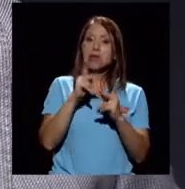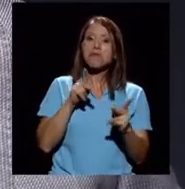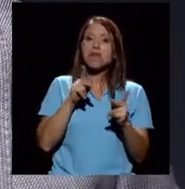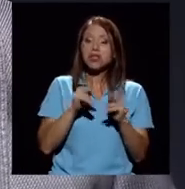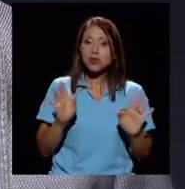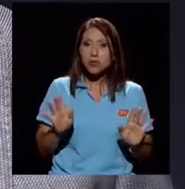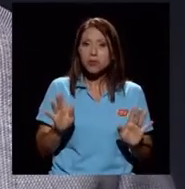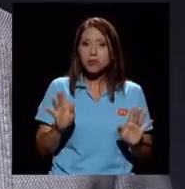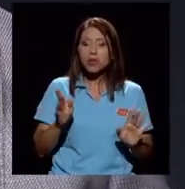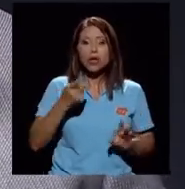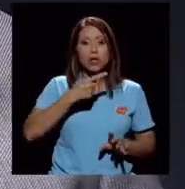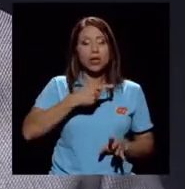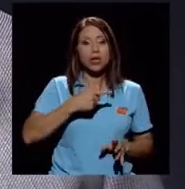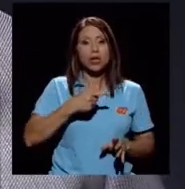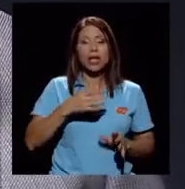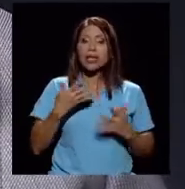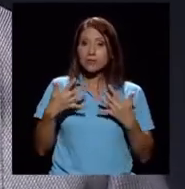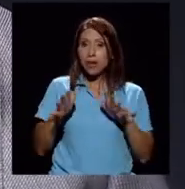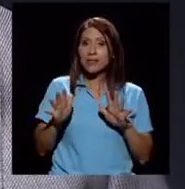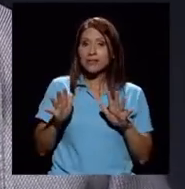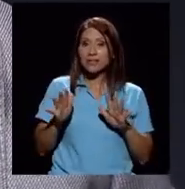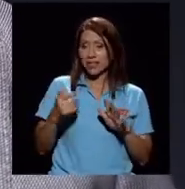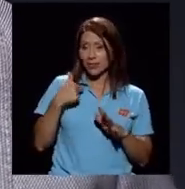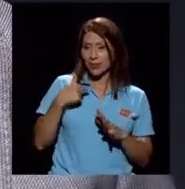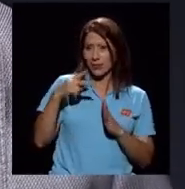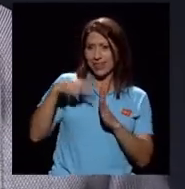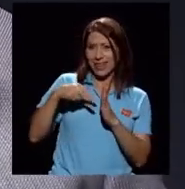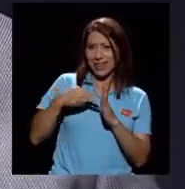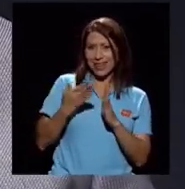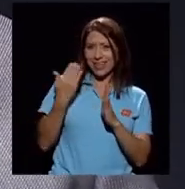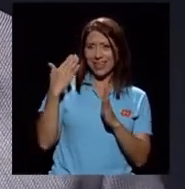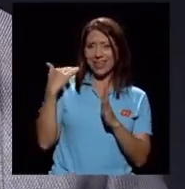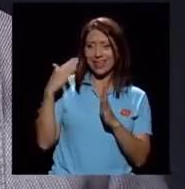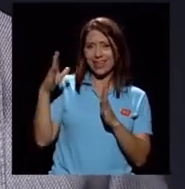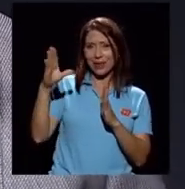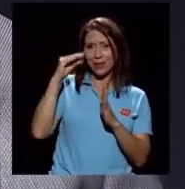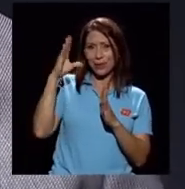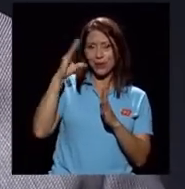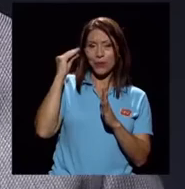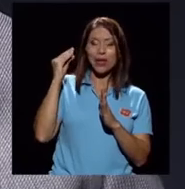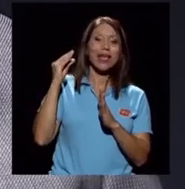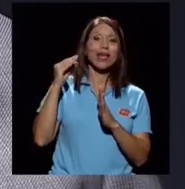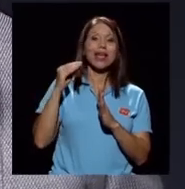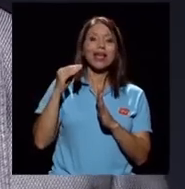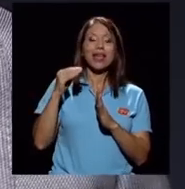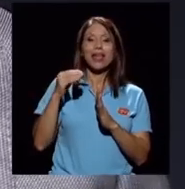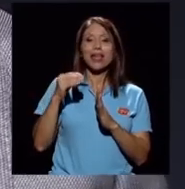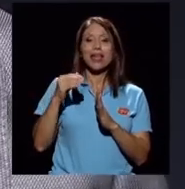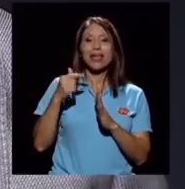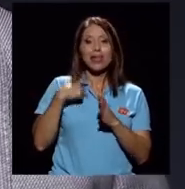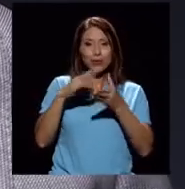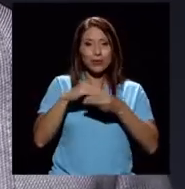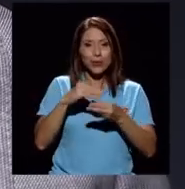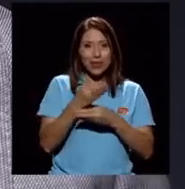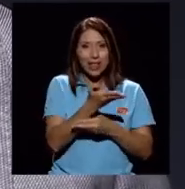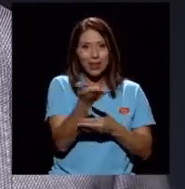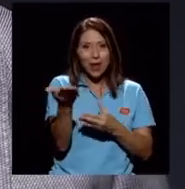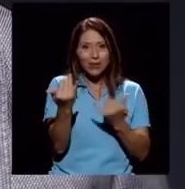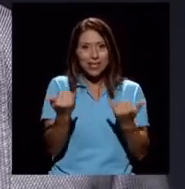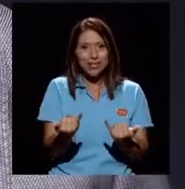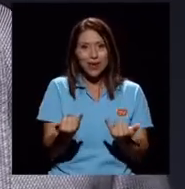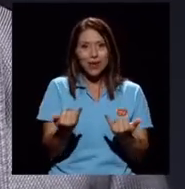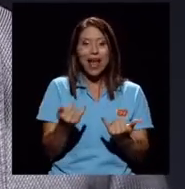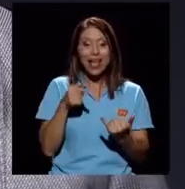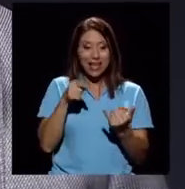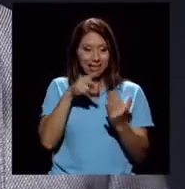la nota que leí que estoy un poco recortando les hablaba las dos